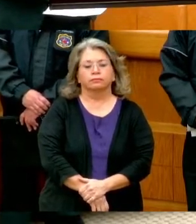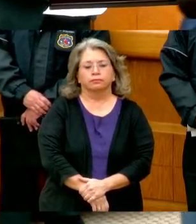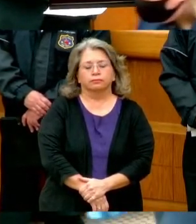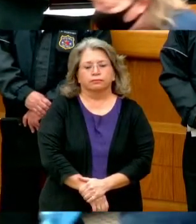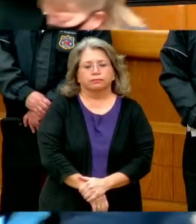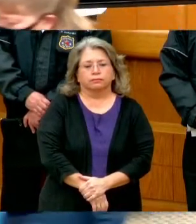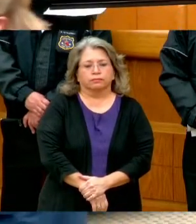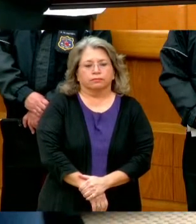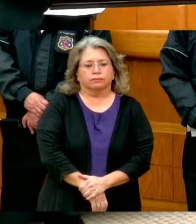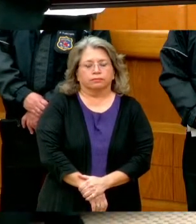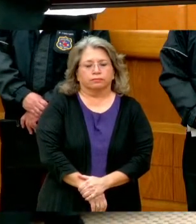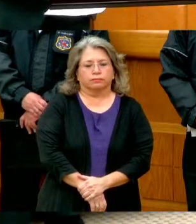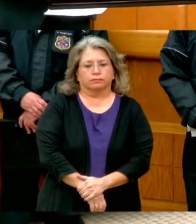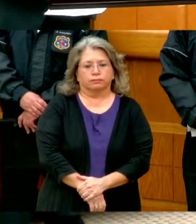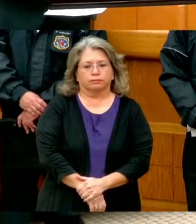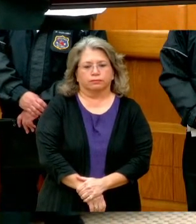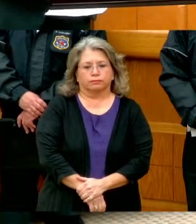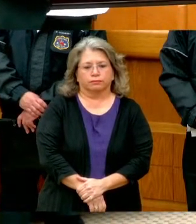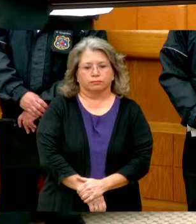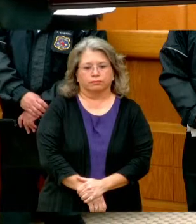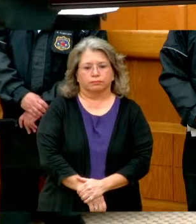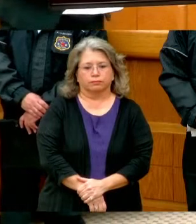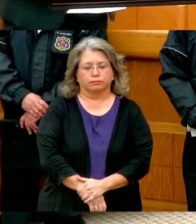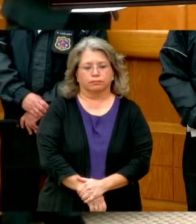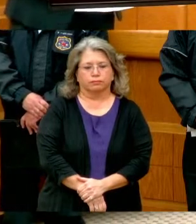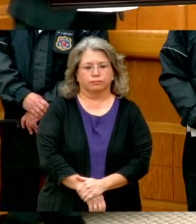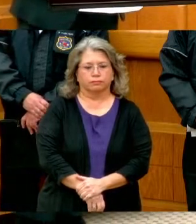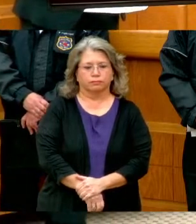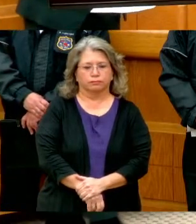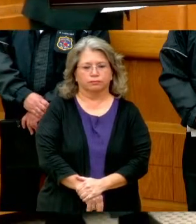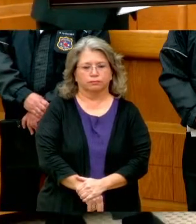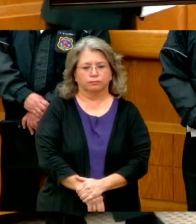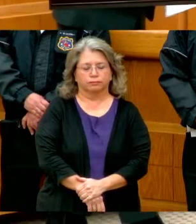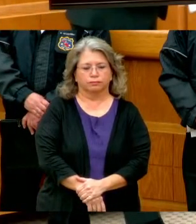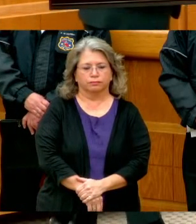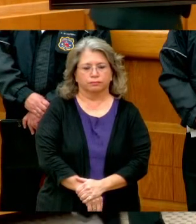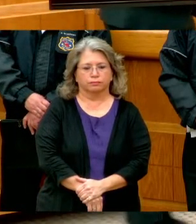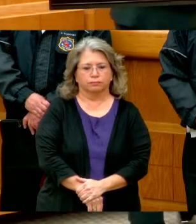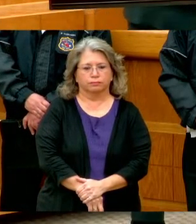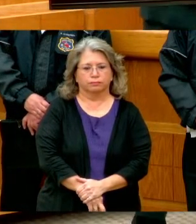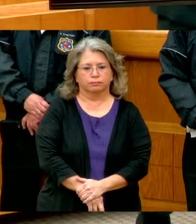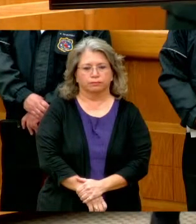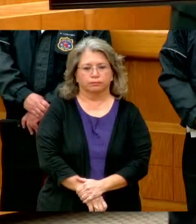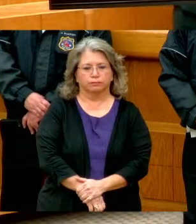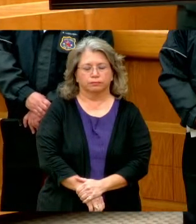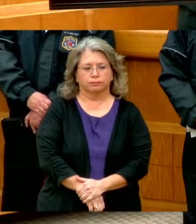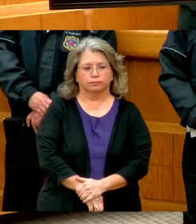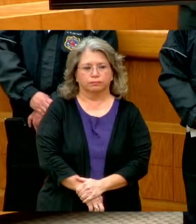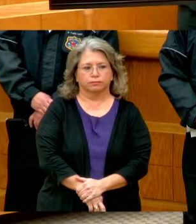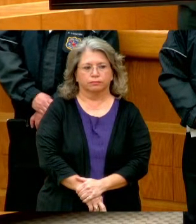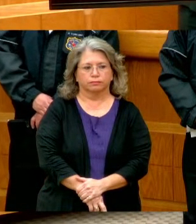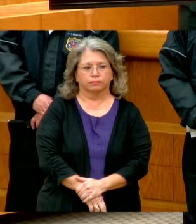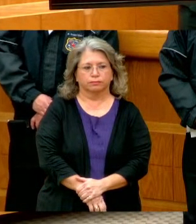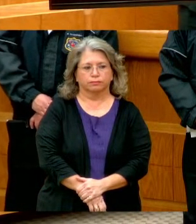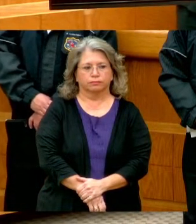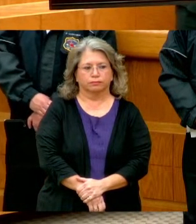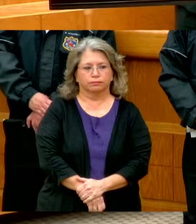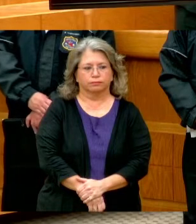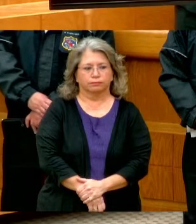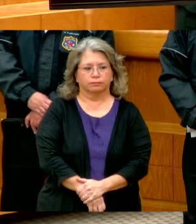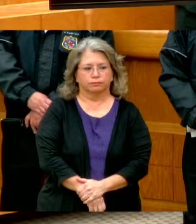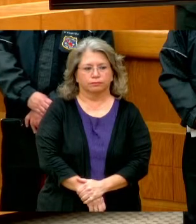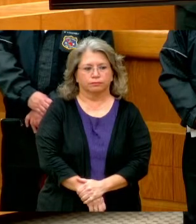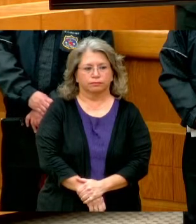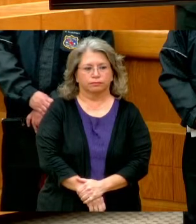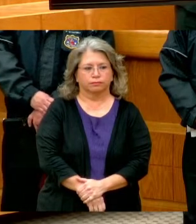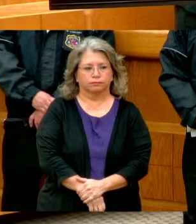Richie Quintero, y el subjefe de bomberos, Ken Urban. Hoy le vamos a dar información más reciente sobre las miles de vacunas programadas para llegar al condado de Nueces